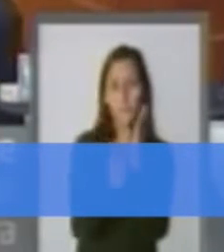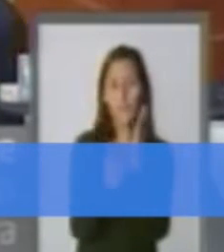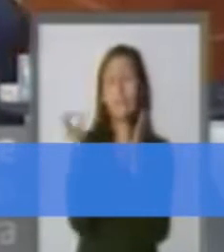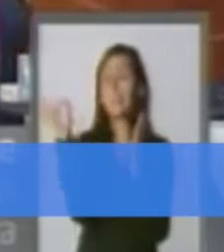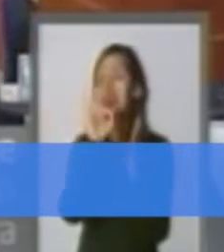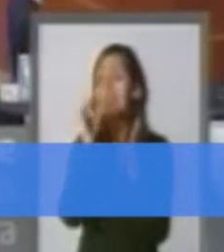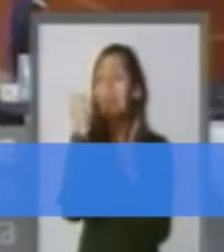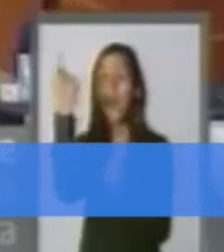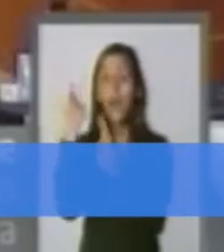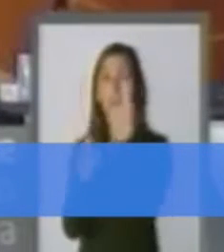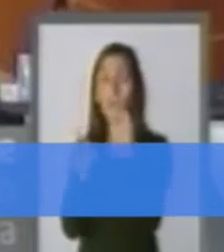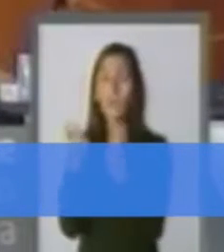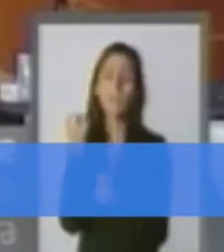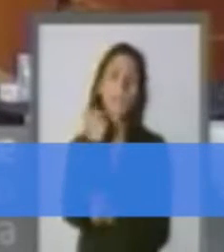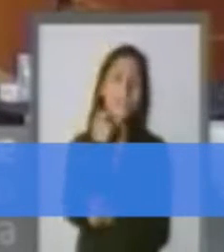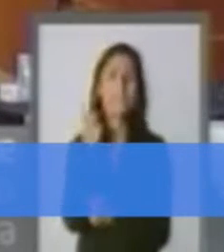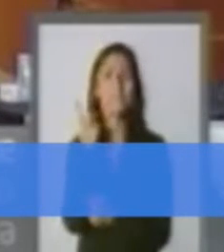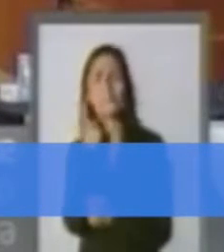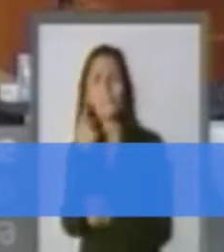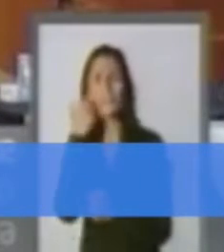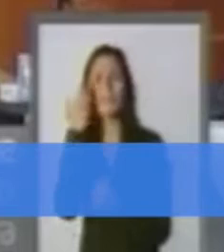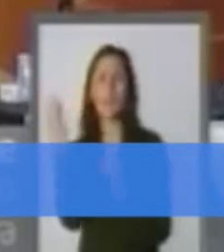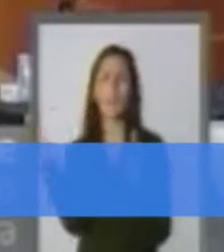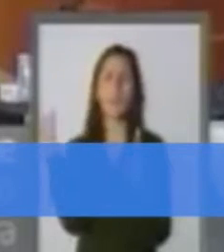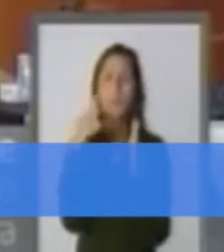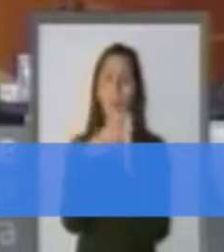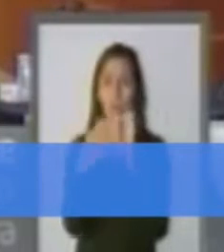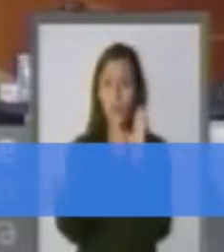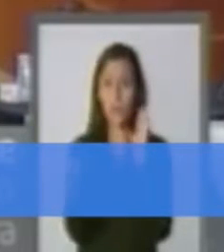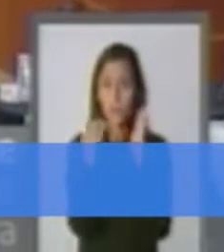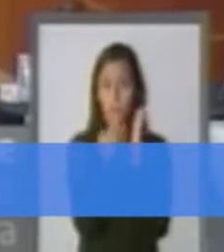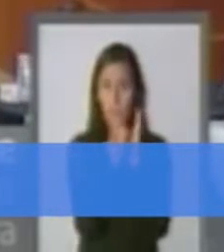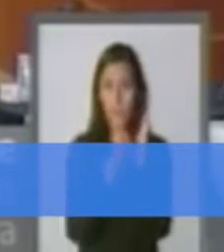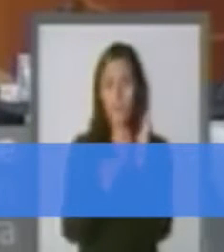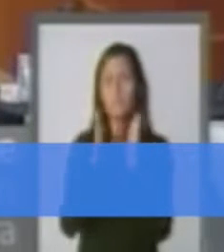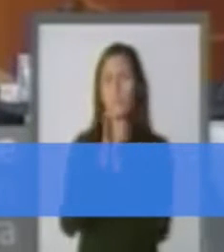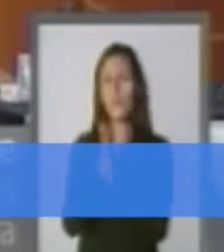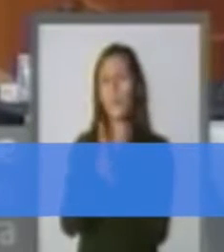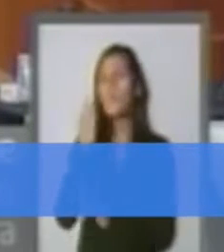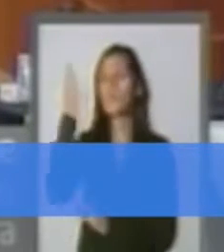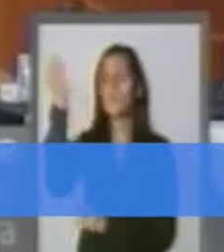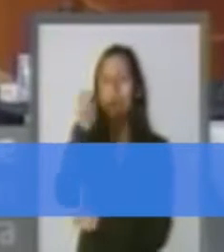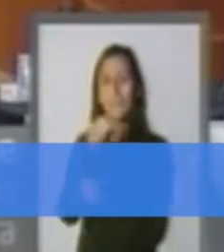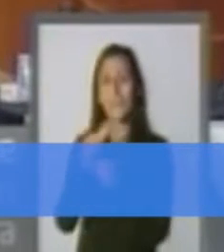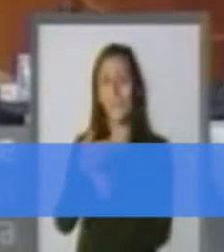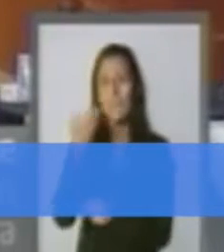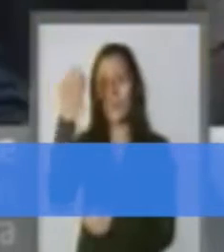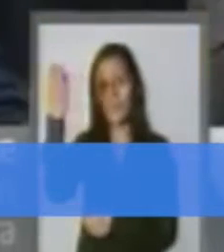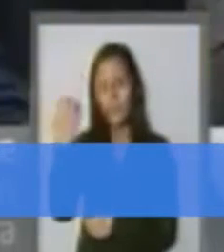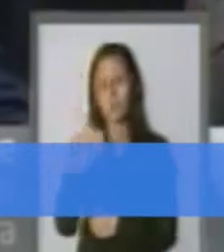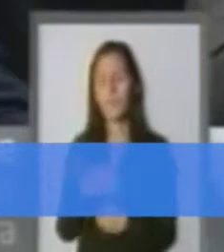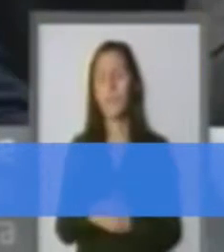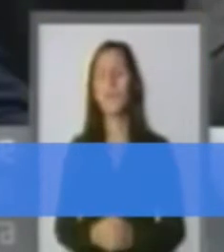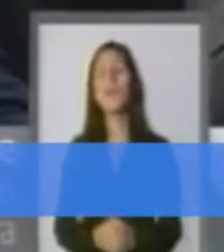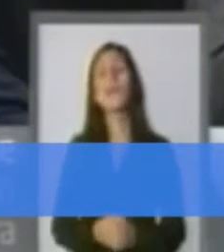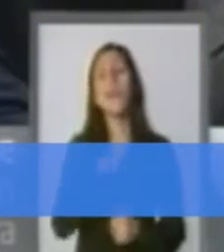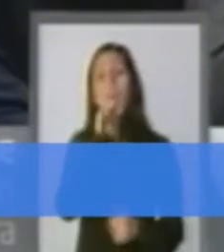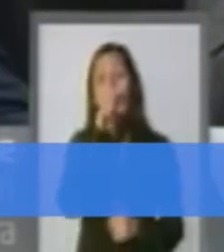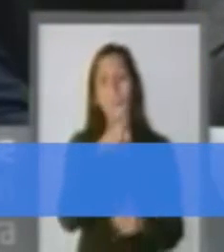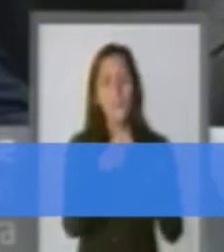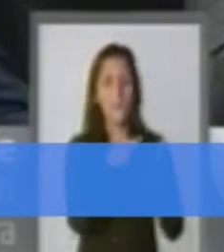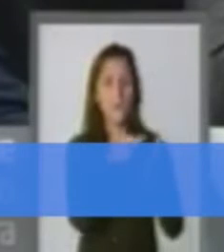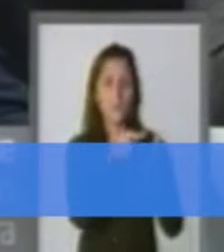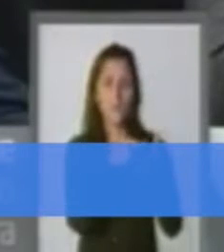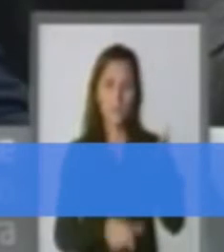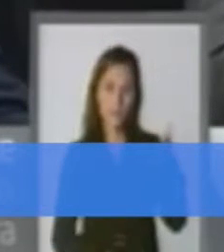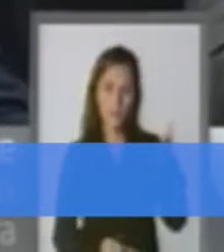están hechos, demuestran cuál es su estatura política, y finalmente tuercen una ley que viene a darle al traste con